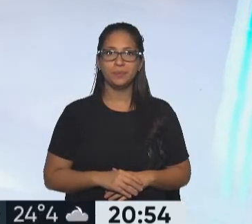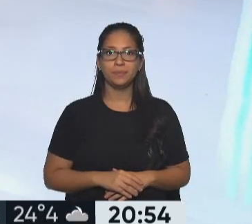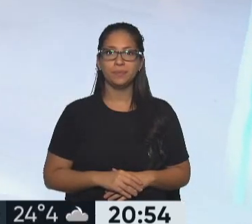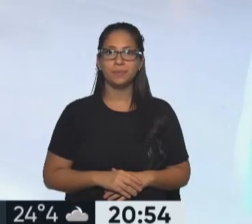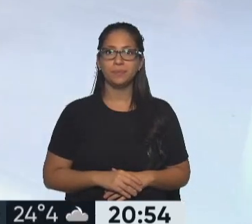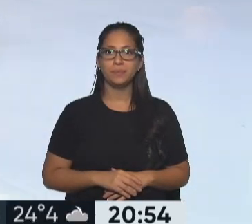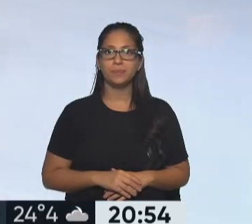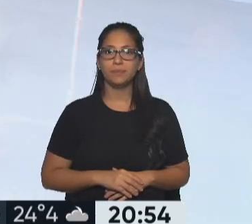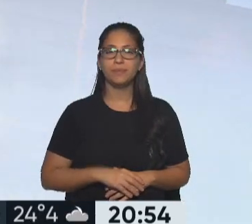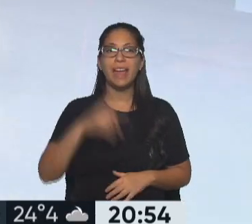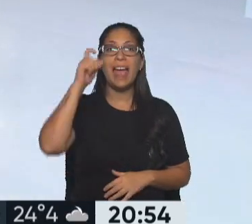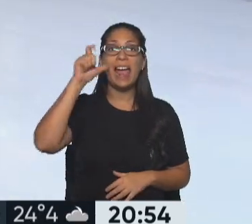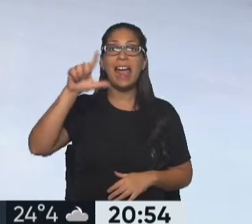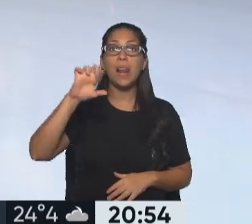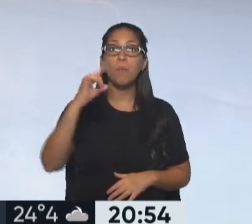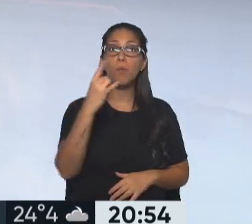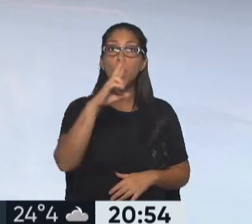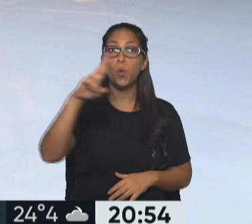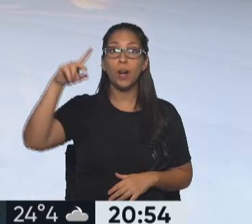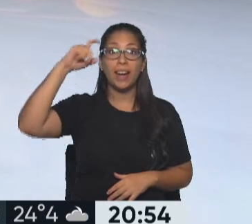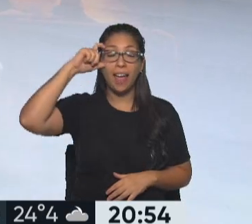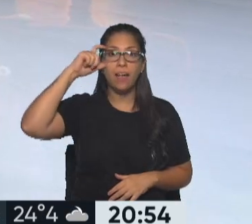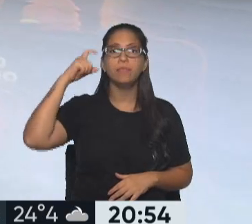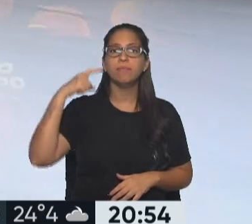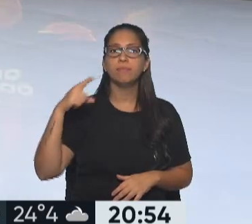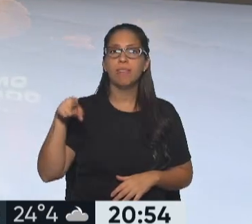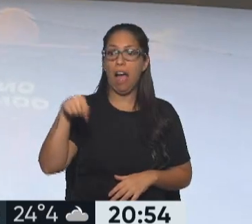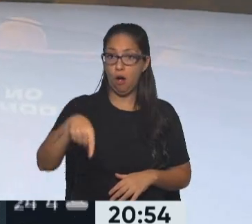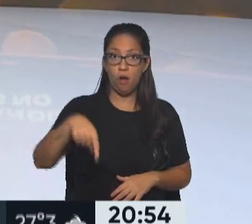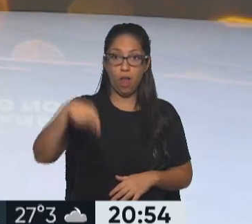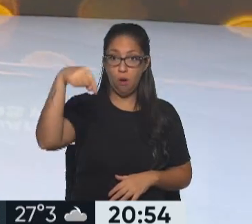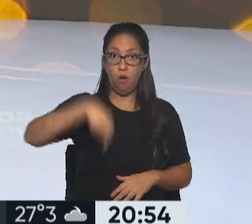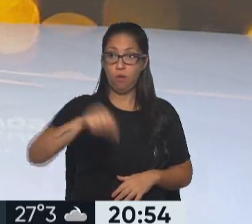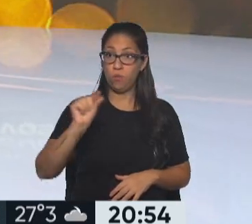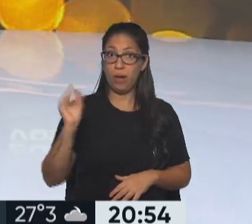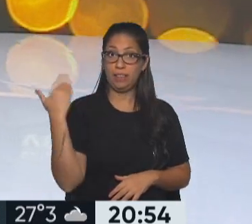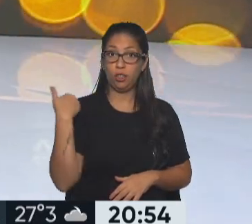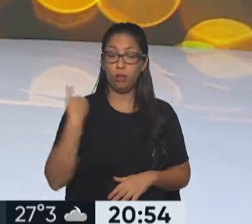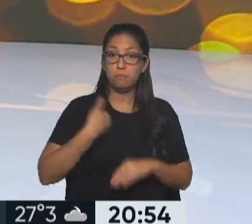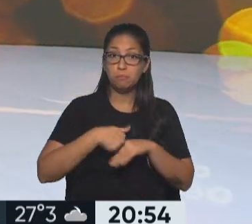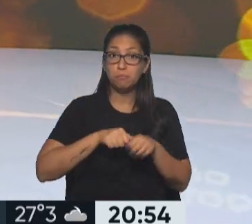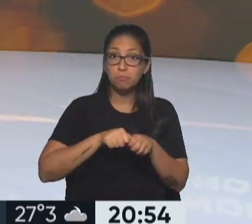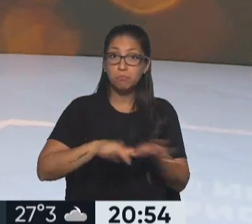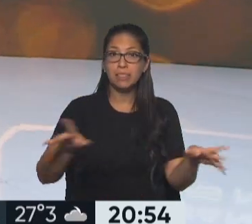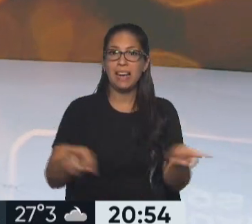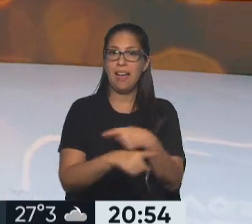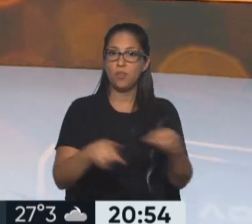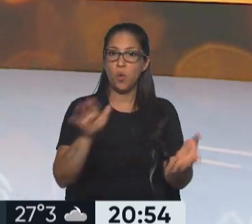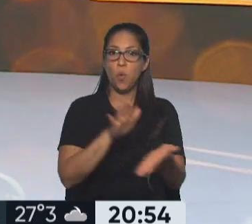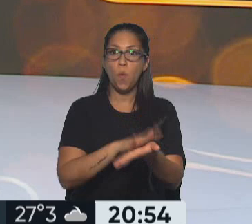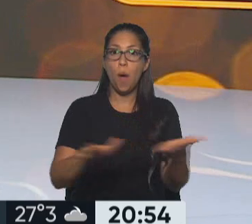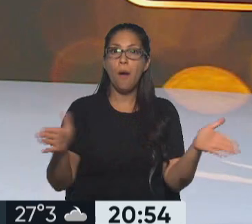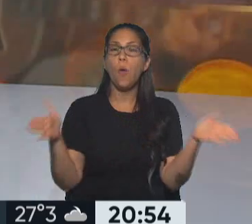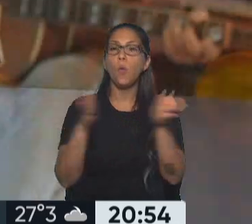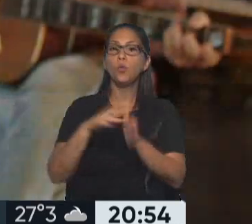Y el Purre está lanzando ahora, hoy, hace unos minutos nada más, un nuevo tema con Coti. ¿Cómo